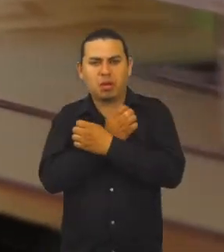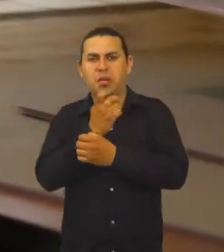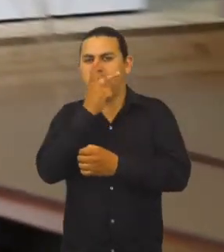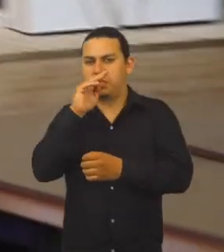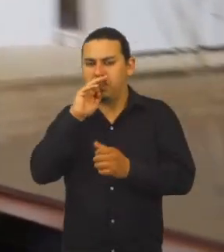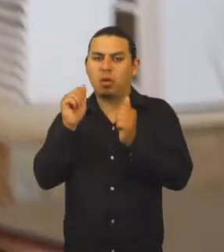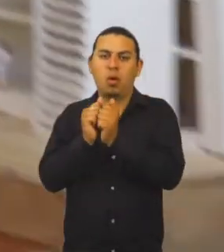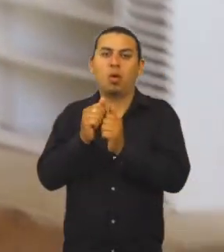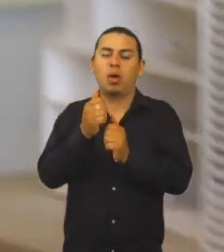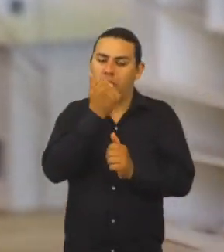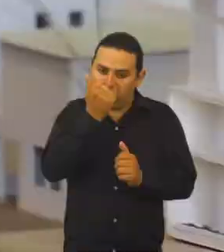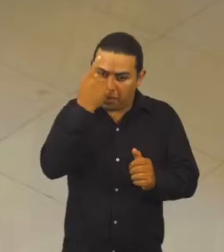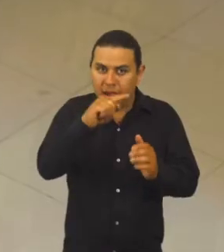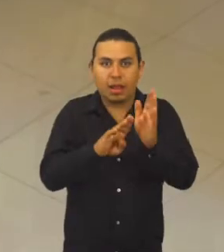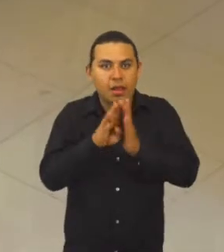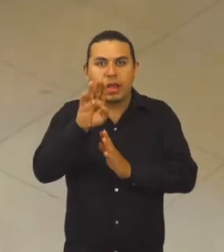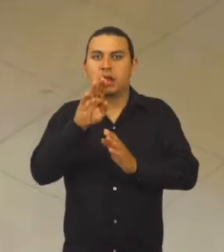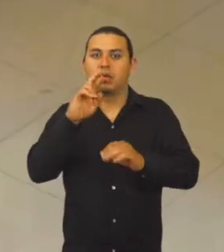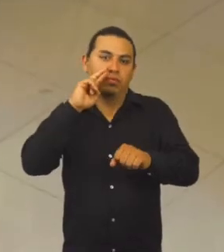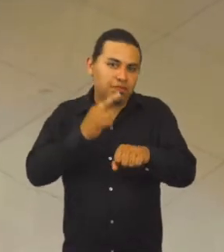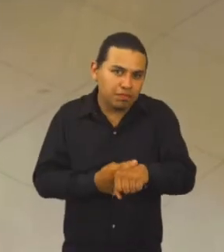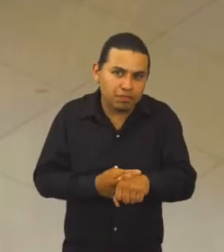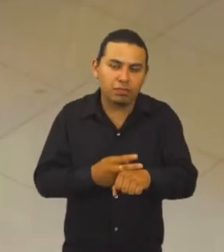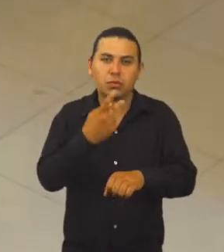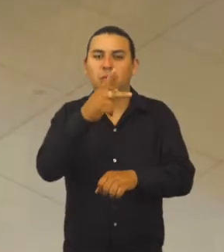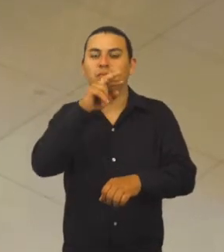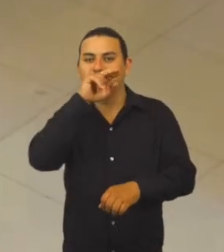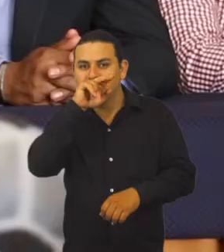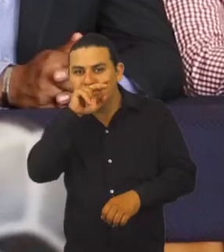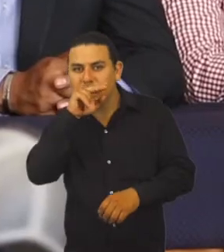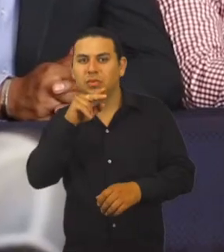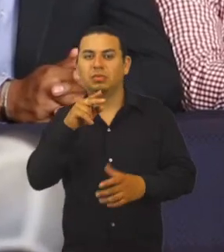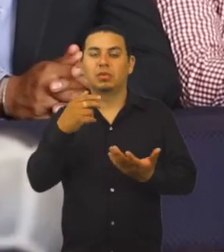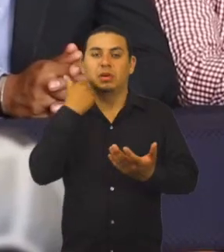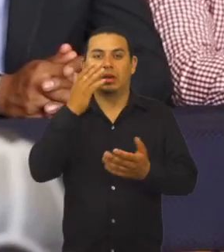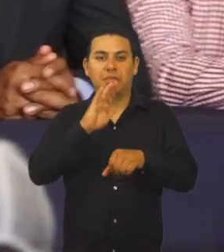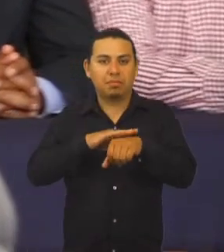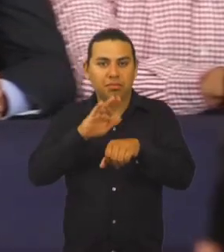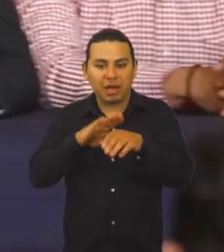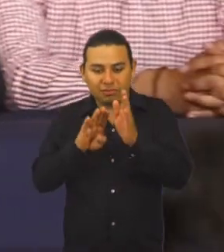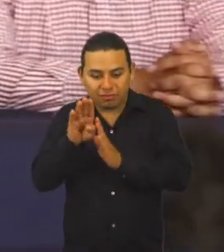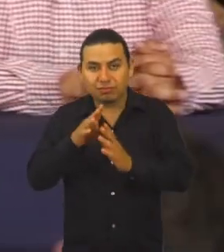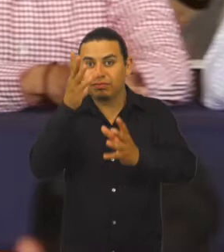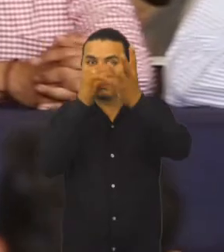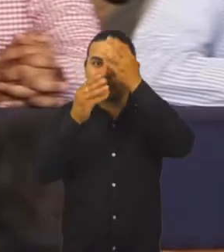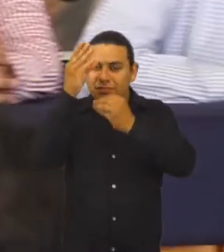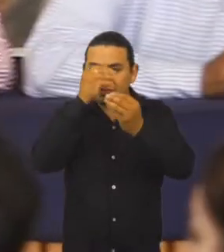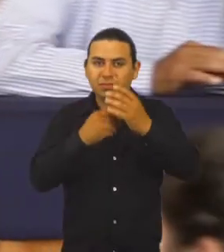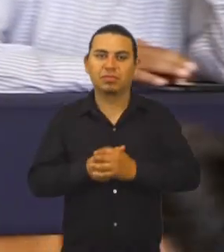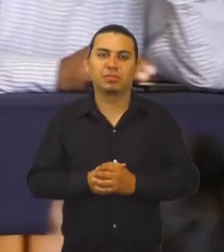que sobresalgan una vez ya terminado sus estudios, sobresalgan en lo que es